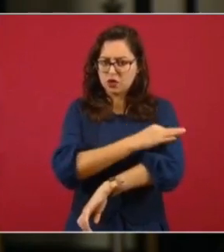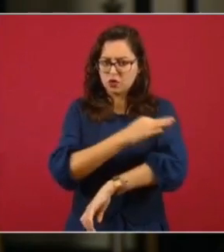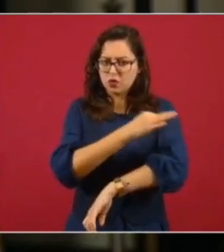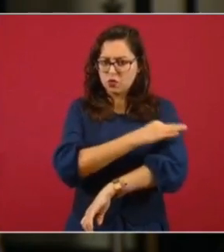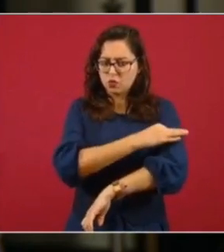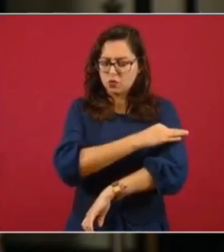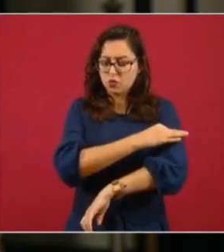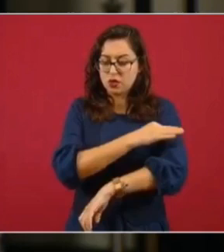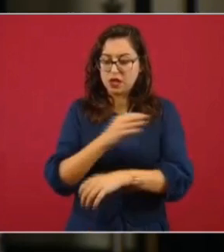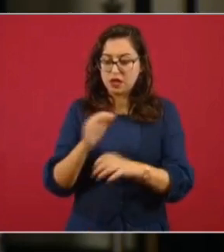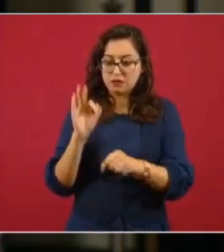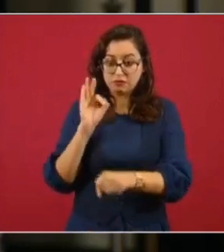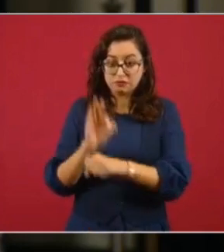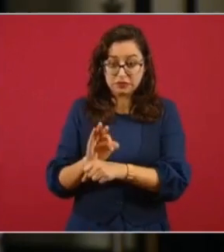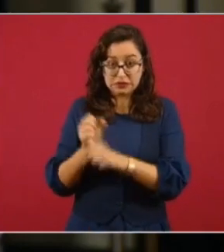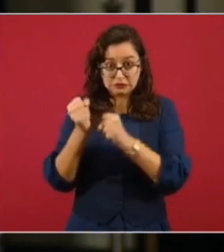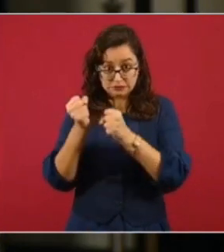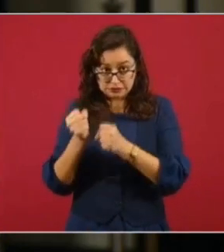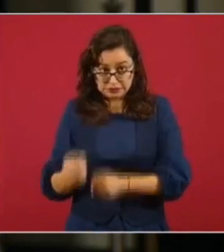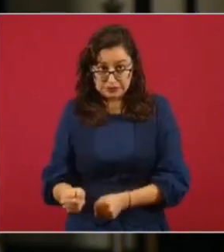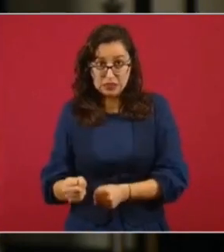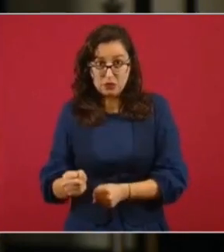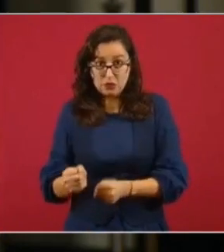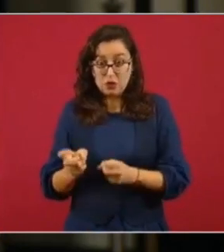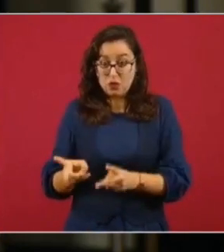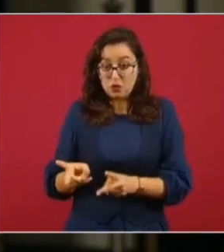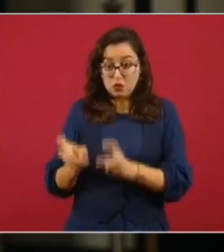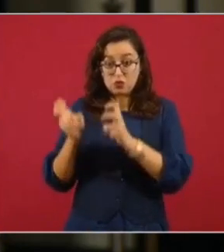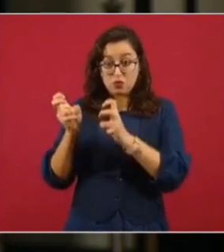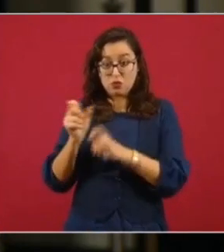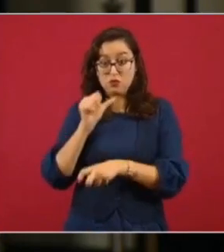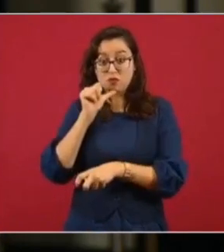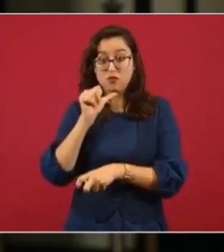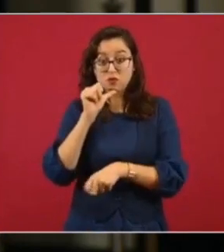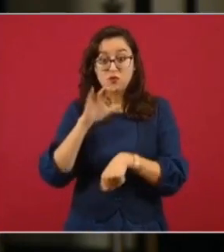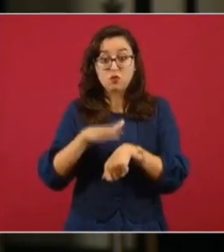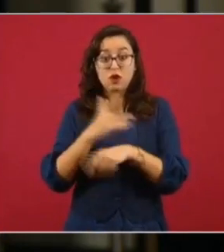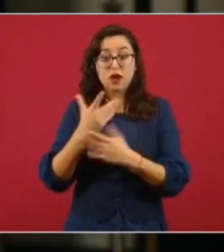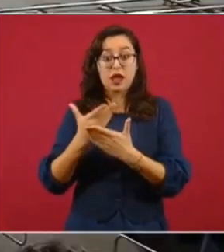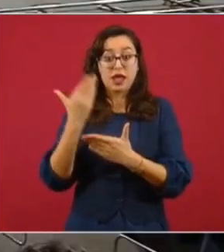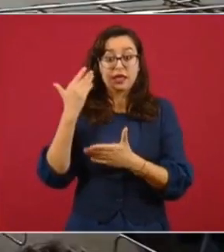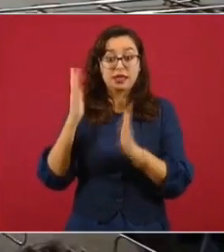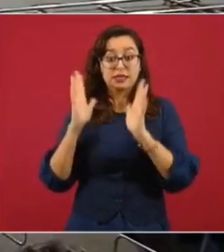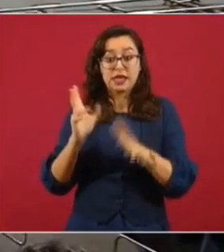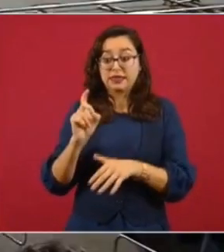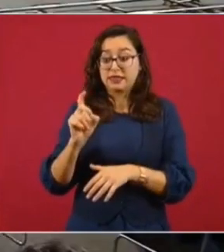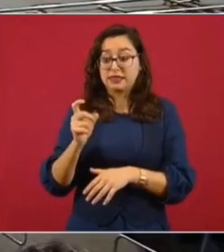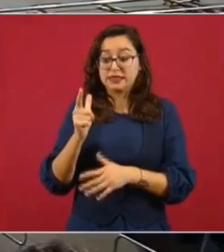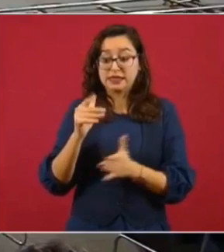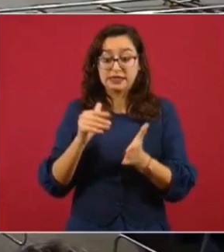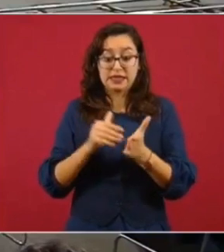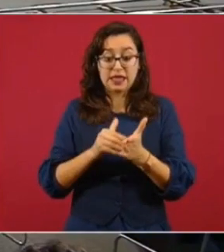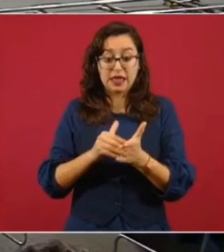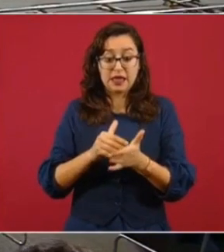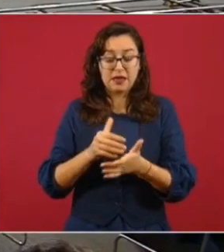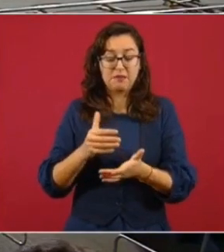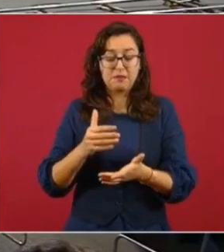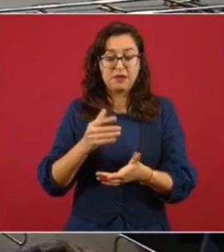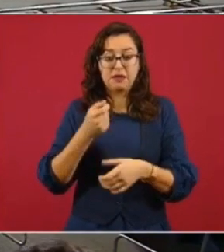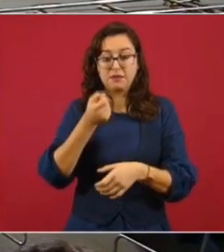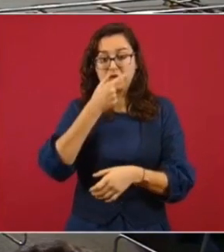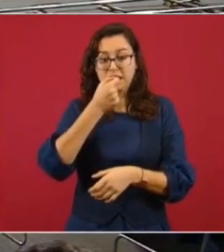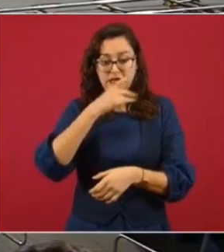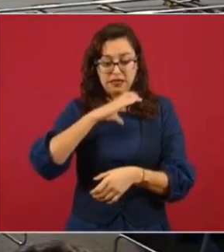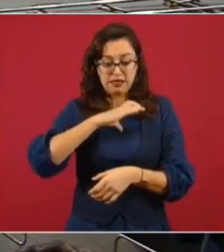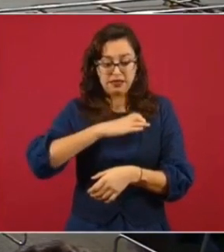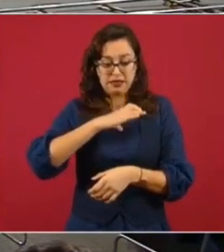dosis estarán seguras de robos, especialmente cuando ya hubo robos de más de 37,000 piezas de medicamentos oncológicos